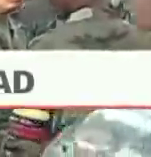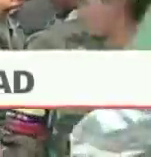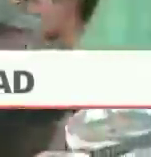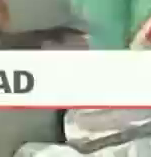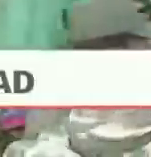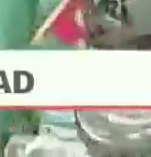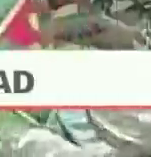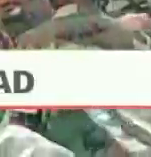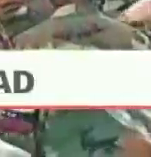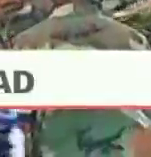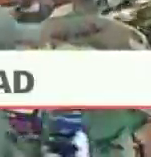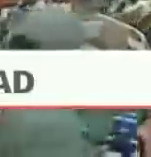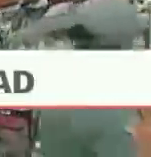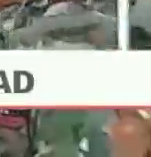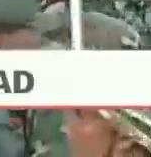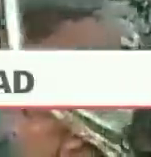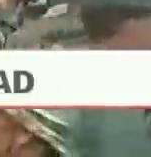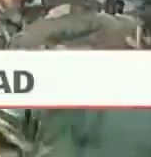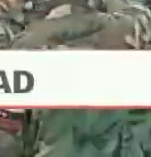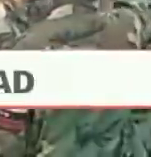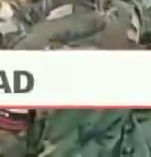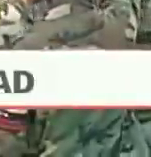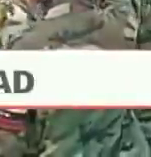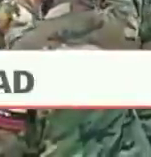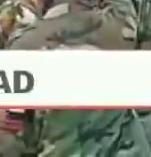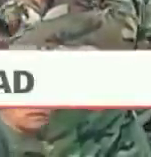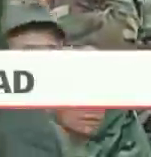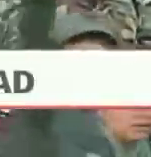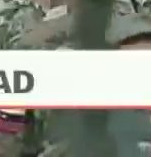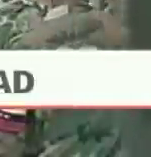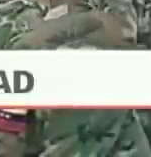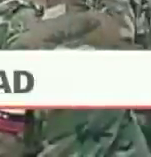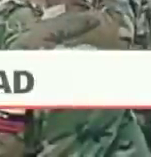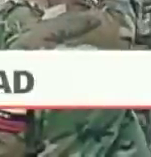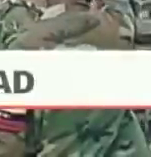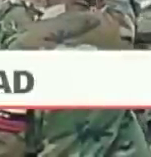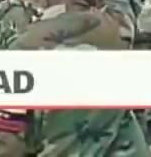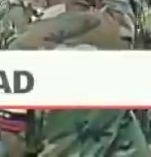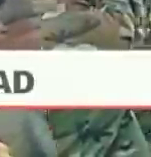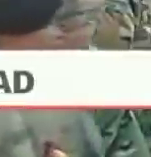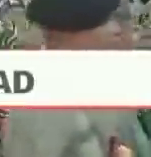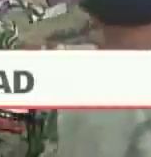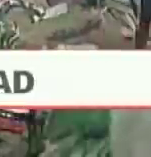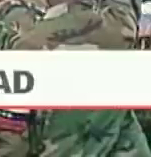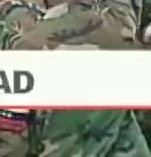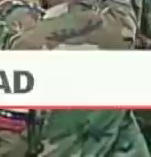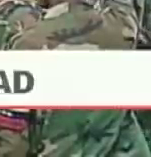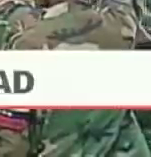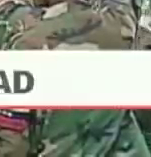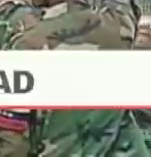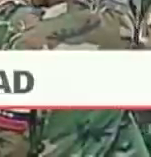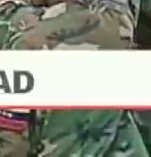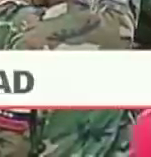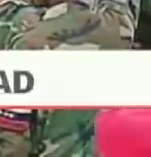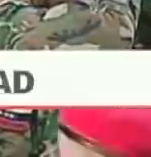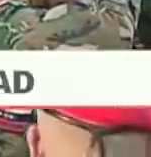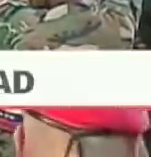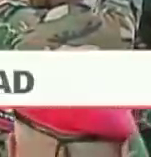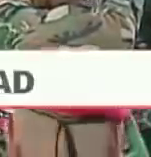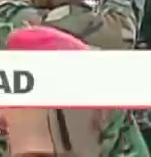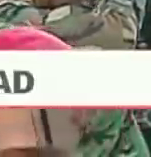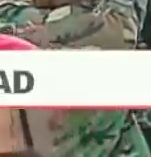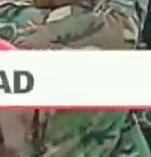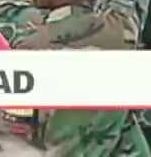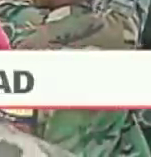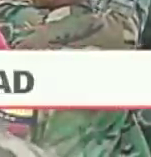los traidores deberán ser capturados inmediatamente y frente a quienes intentan la desestabilización, la lealtad